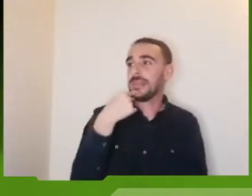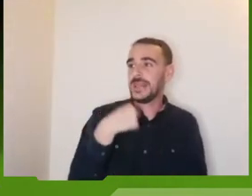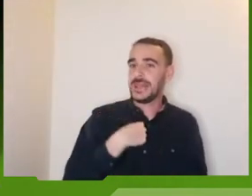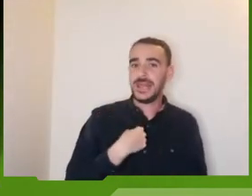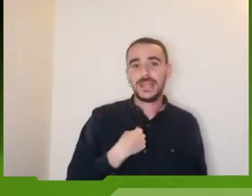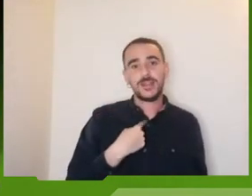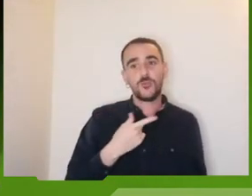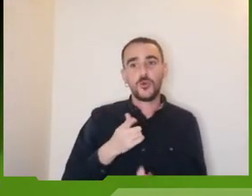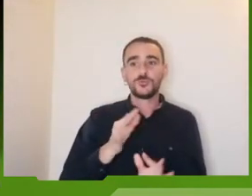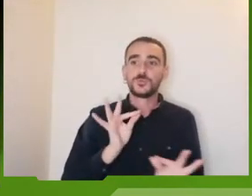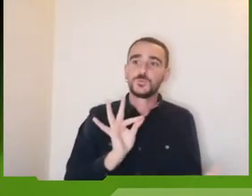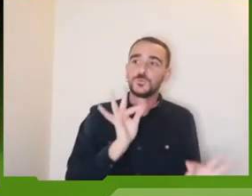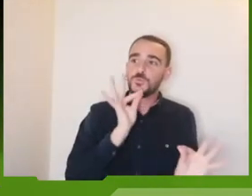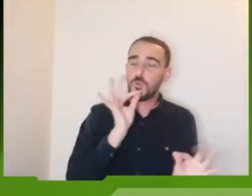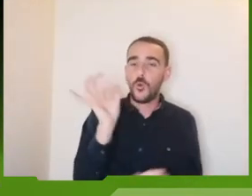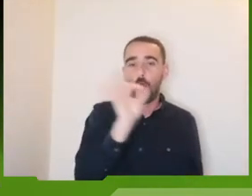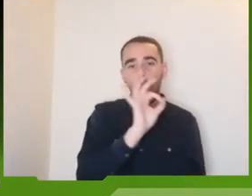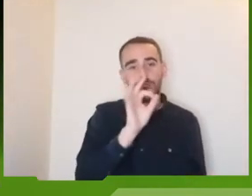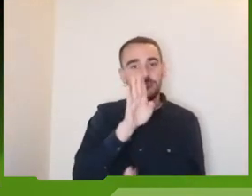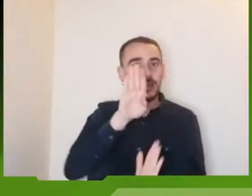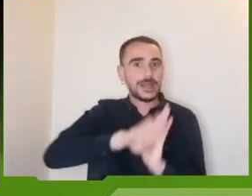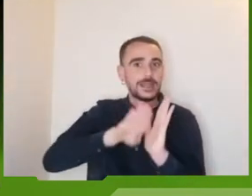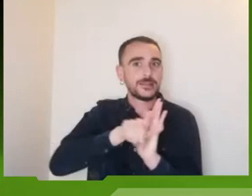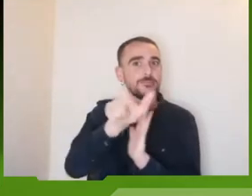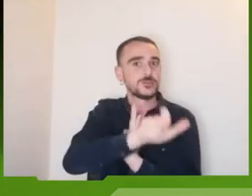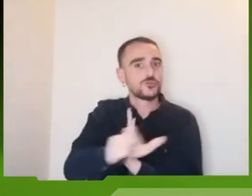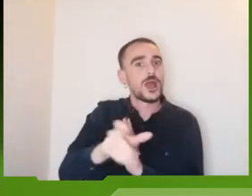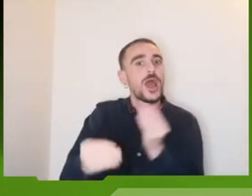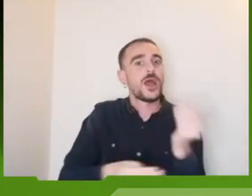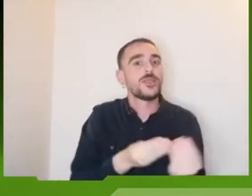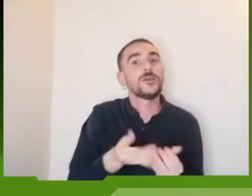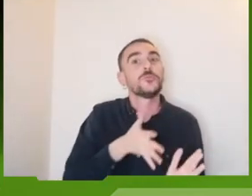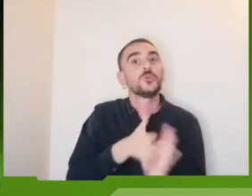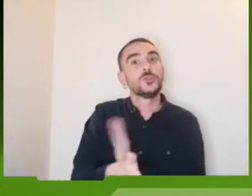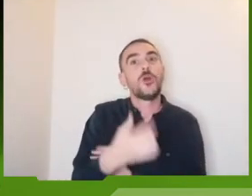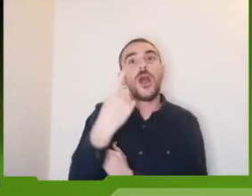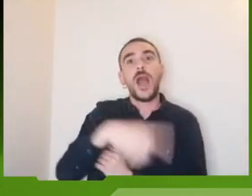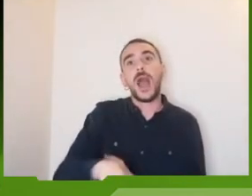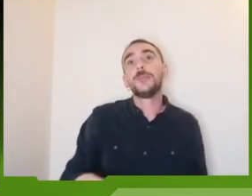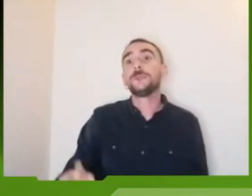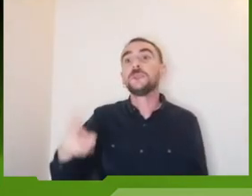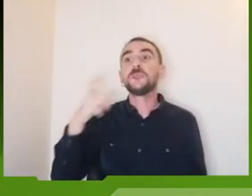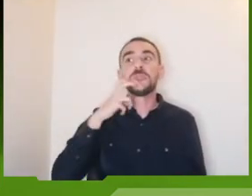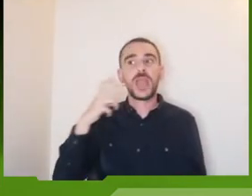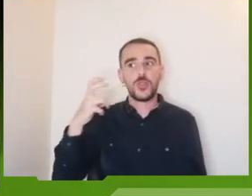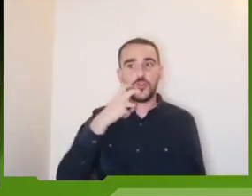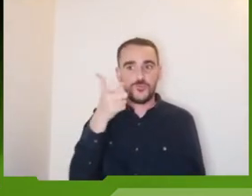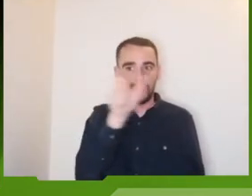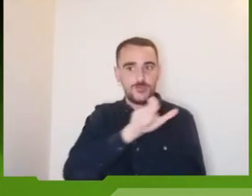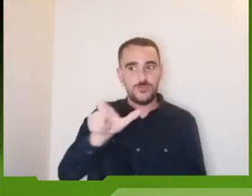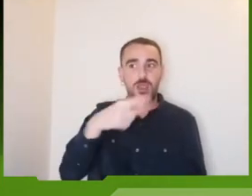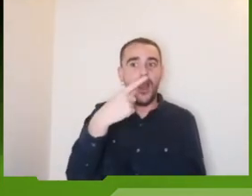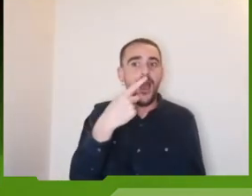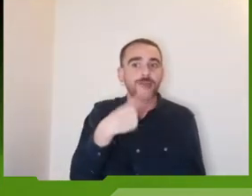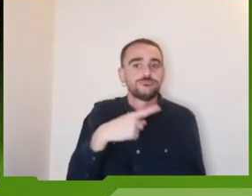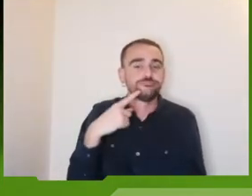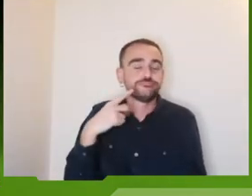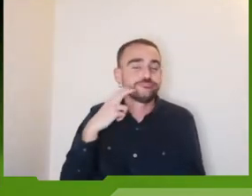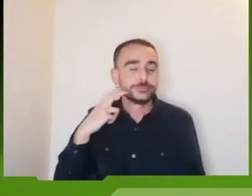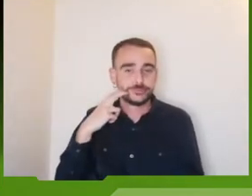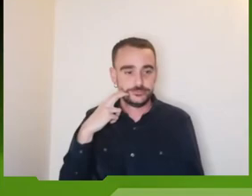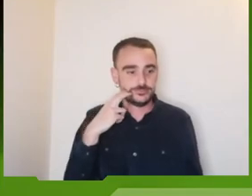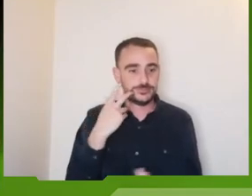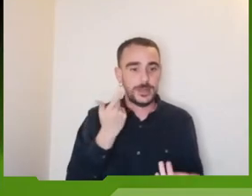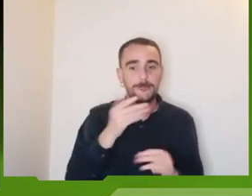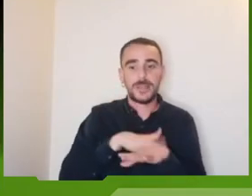eso. Hay mucho miedo a cocinar ciertas recetas y quiero que se vea que no